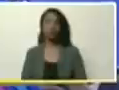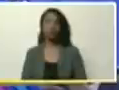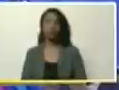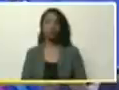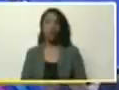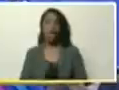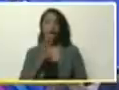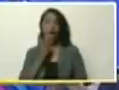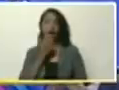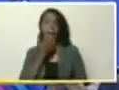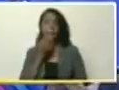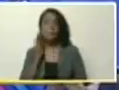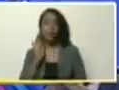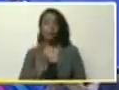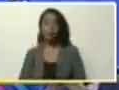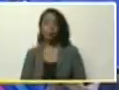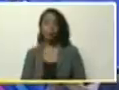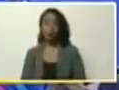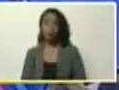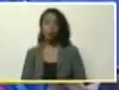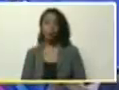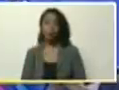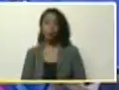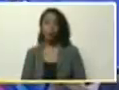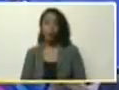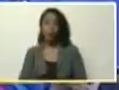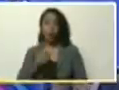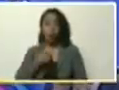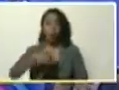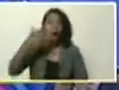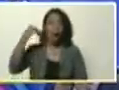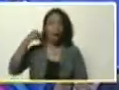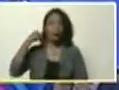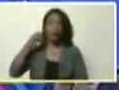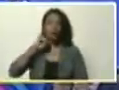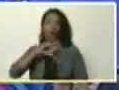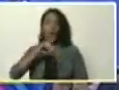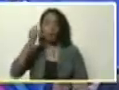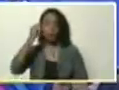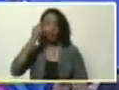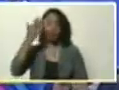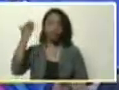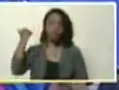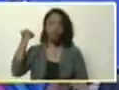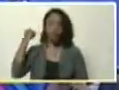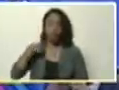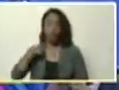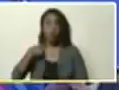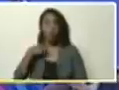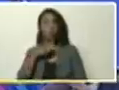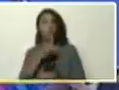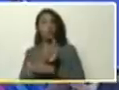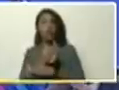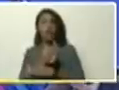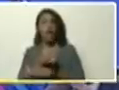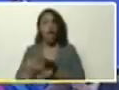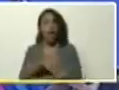Por ejemplo, yo el otro día iba por la calle con Cilia